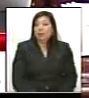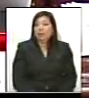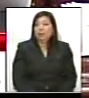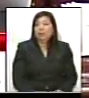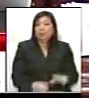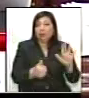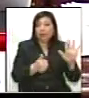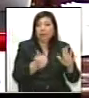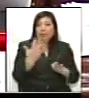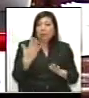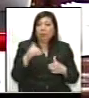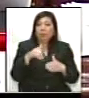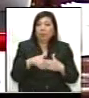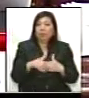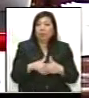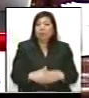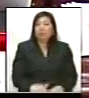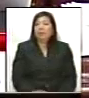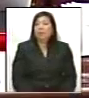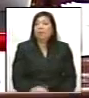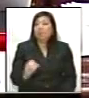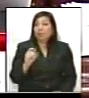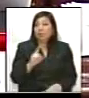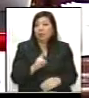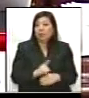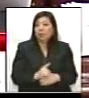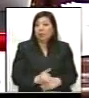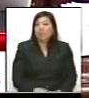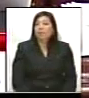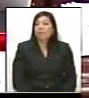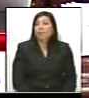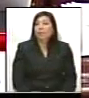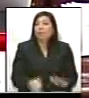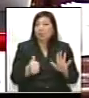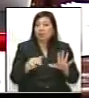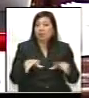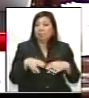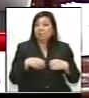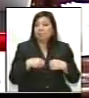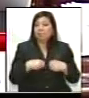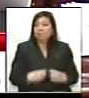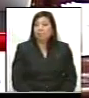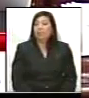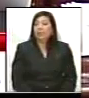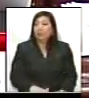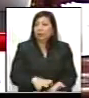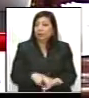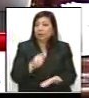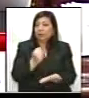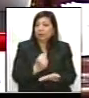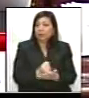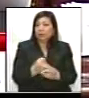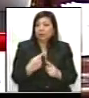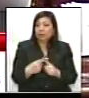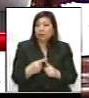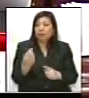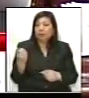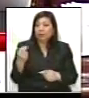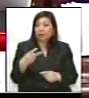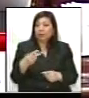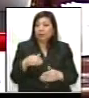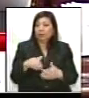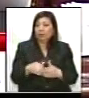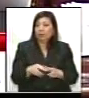65 votos a favor 0 en contra y 6 abstenciones ha sido aprobada la exoneración de la segunda votación